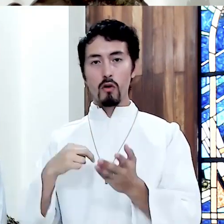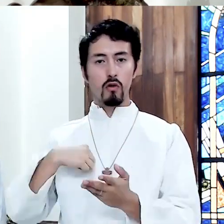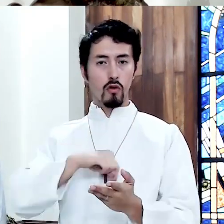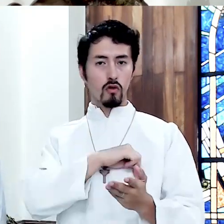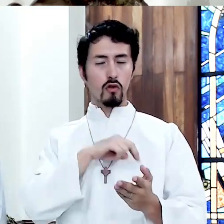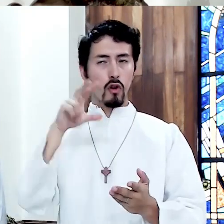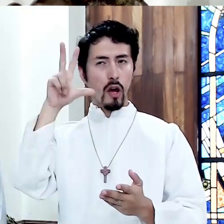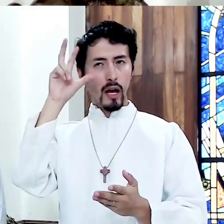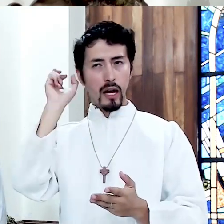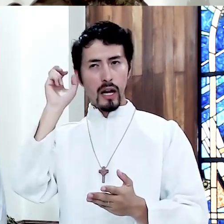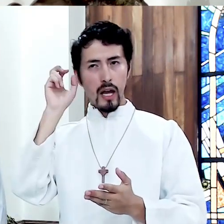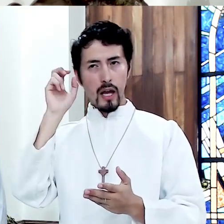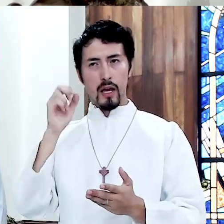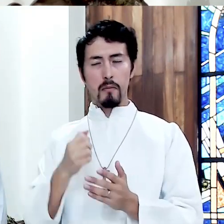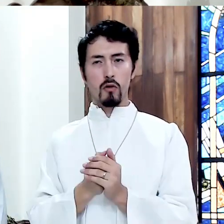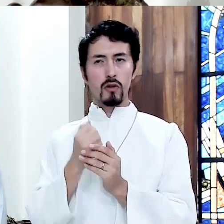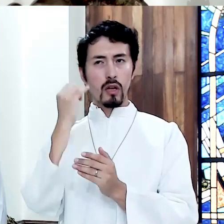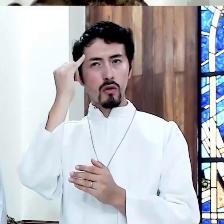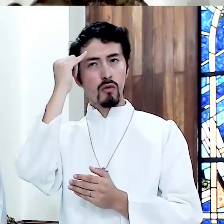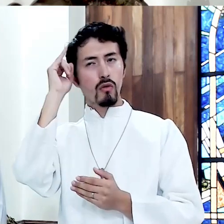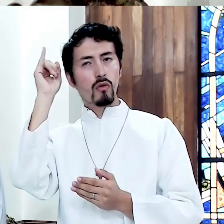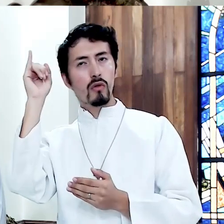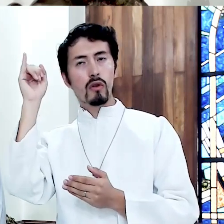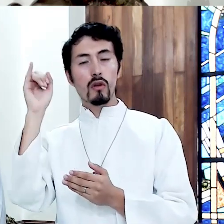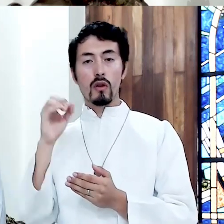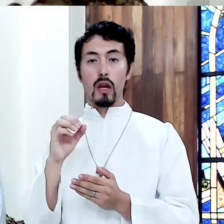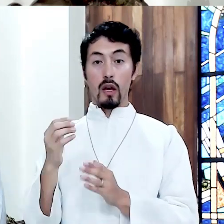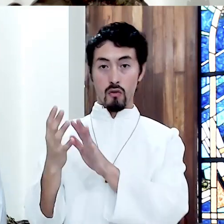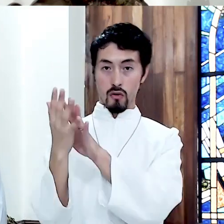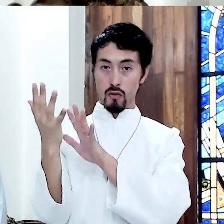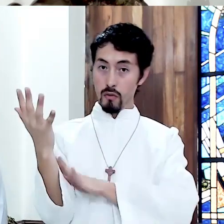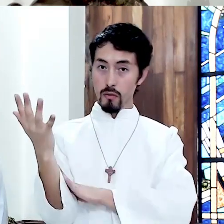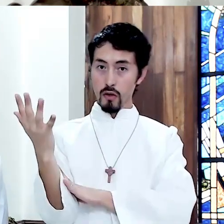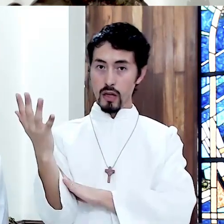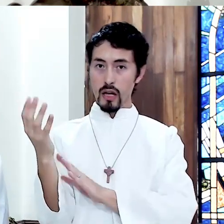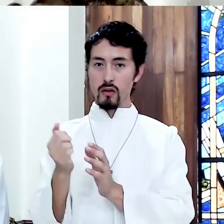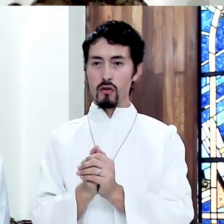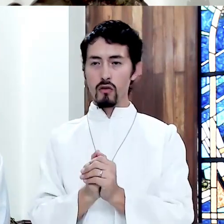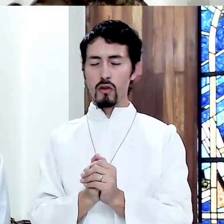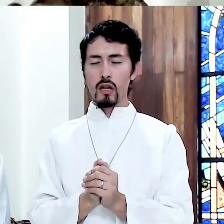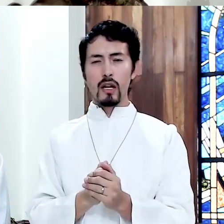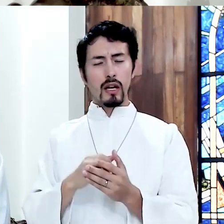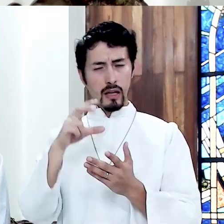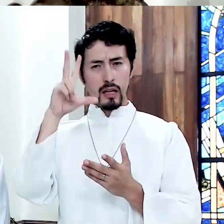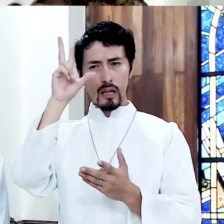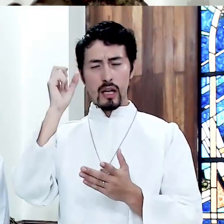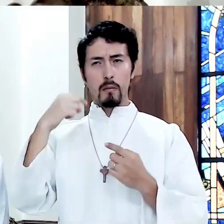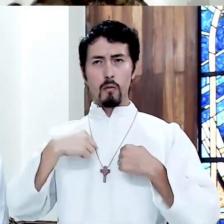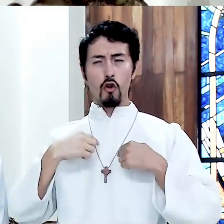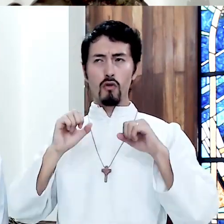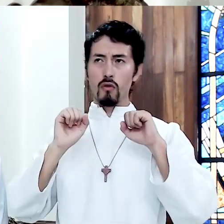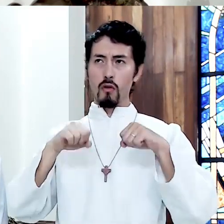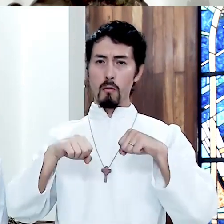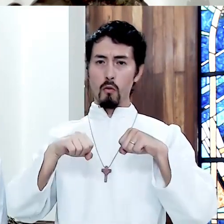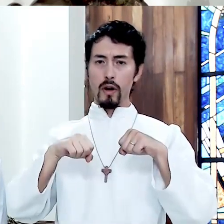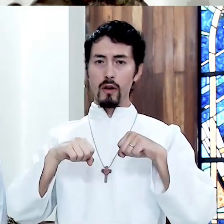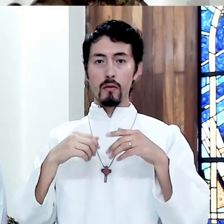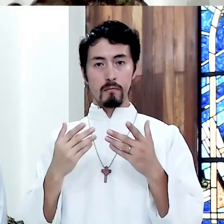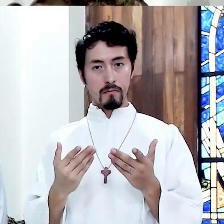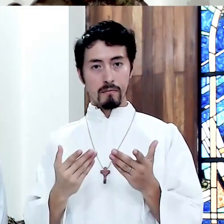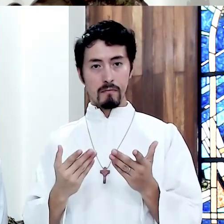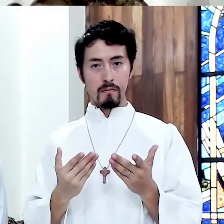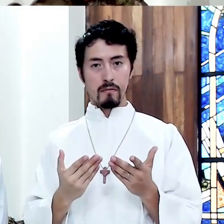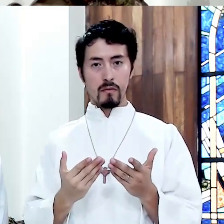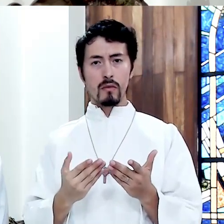creemos que somos capaces de hacer maravillas, pues lo vemos, cómo se realizan. Imagínense ustedes,